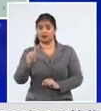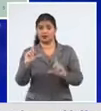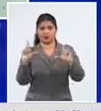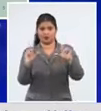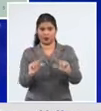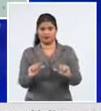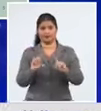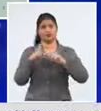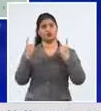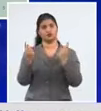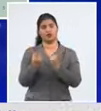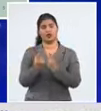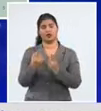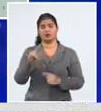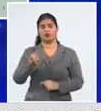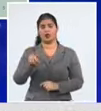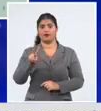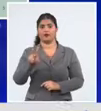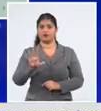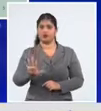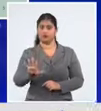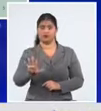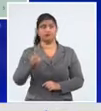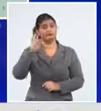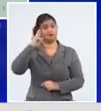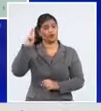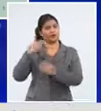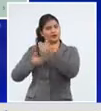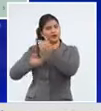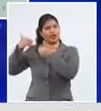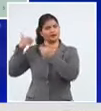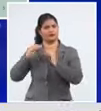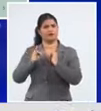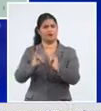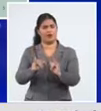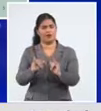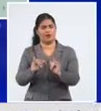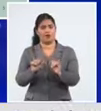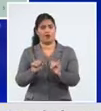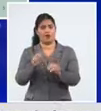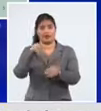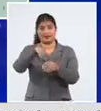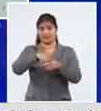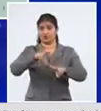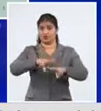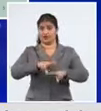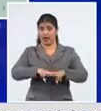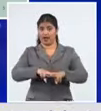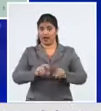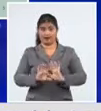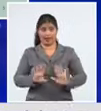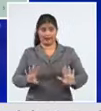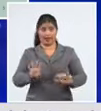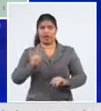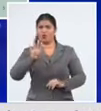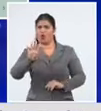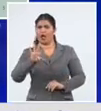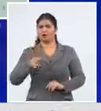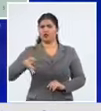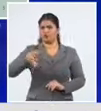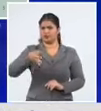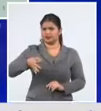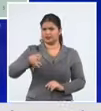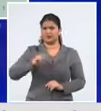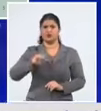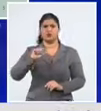total. Y se acuerdan que siempre mencionábamos 4, 5, 6 municipios con cifras por encima de 100, pues ya no